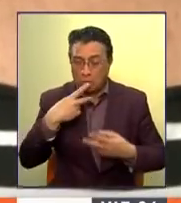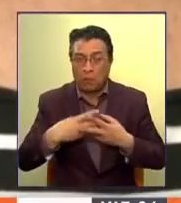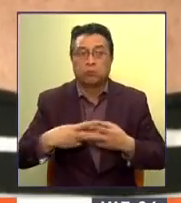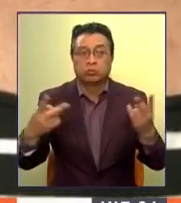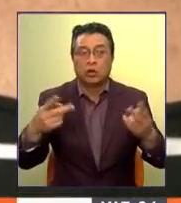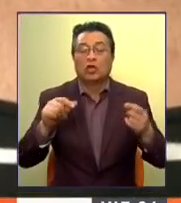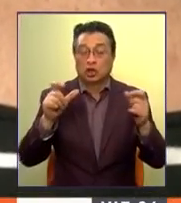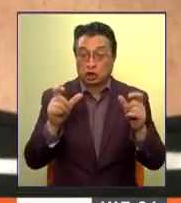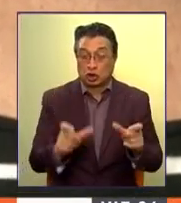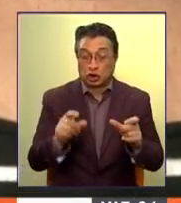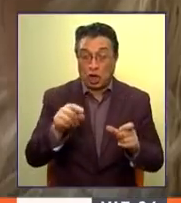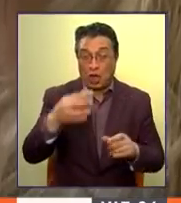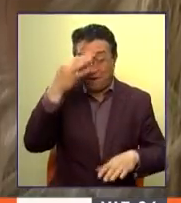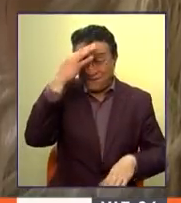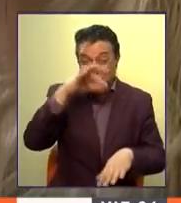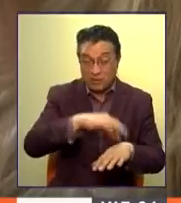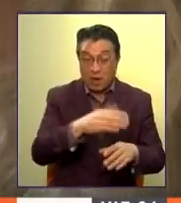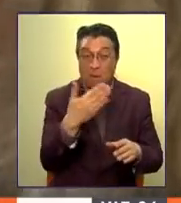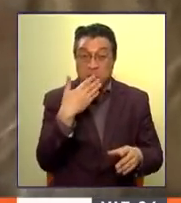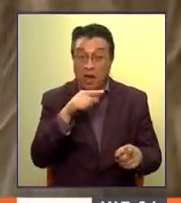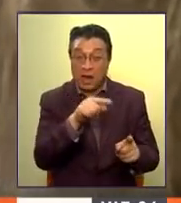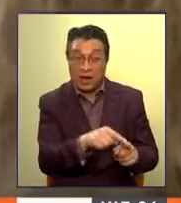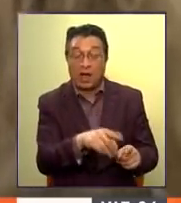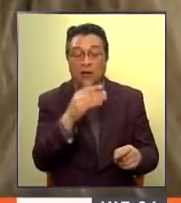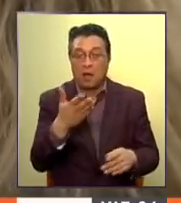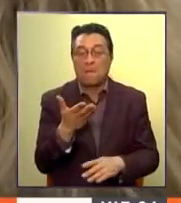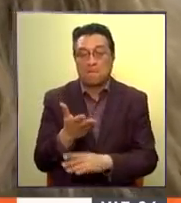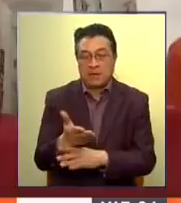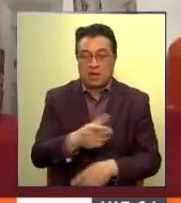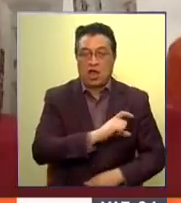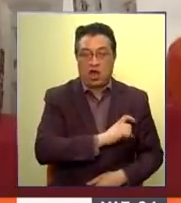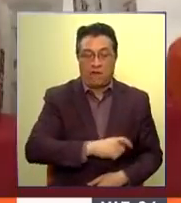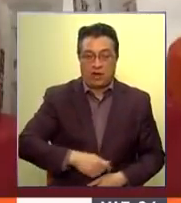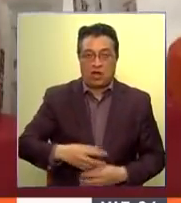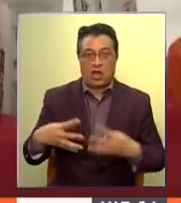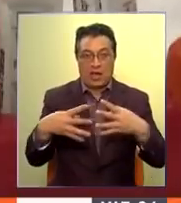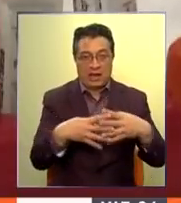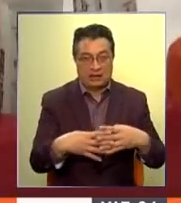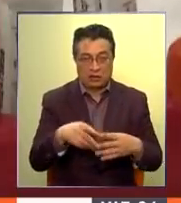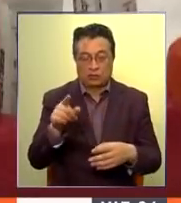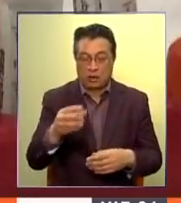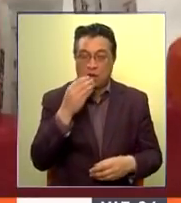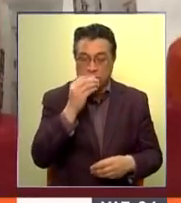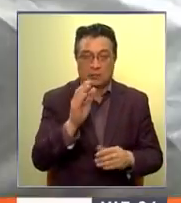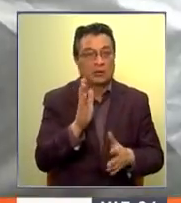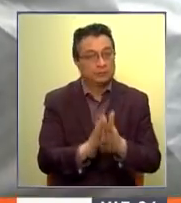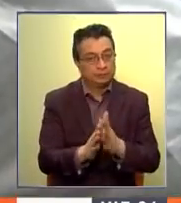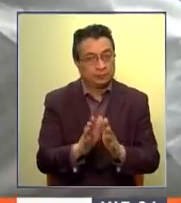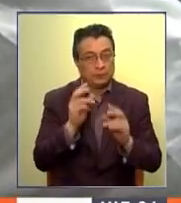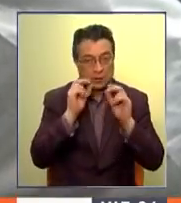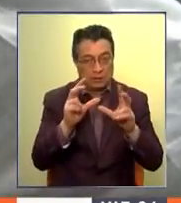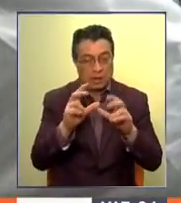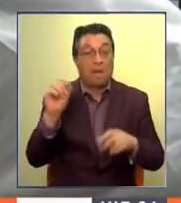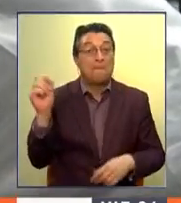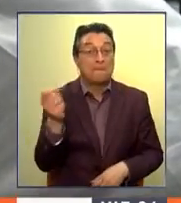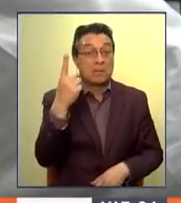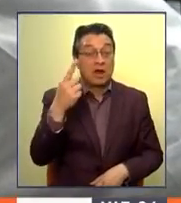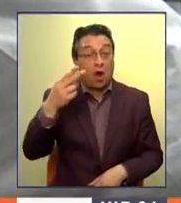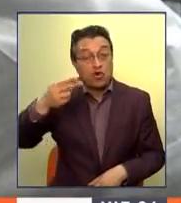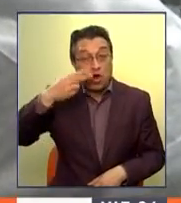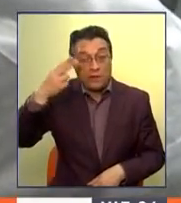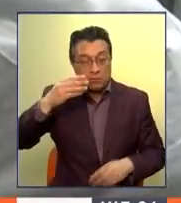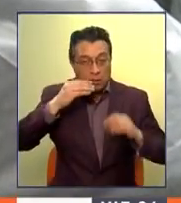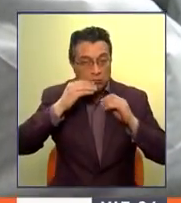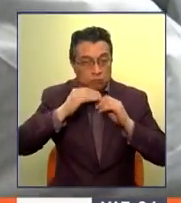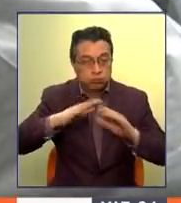Control y Prevención de Enfermedades pidió a los gobernadores estadounidenses estar preparados para distribuir la vacuna el 1 de noviembre,